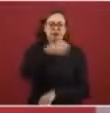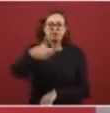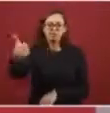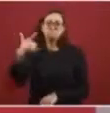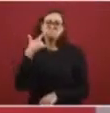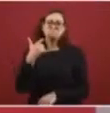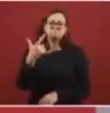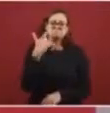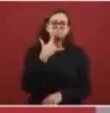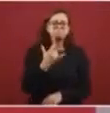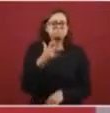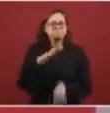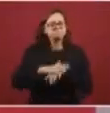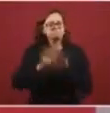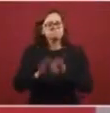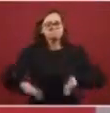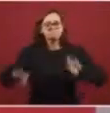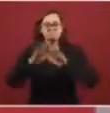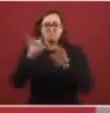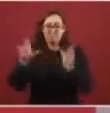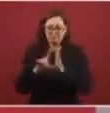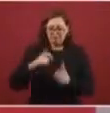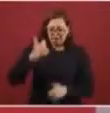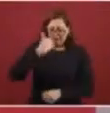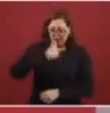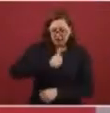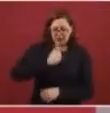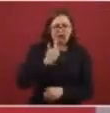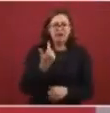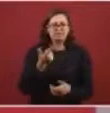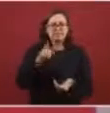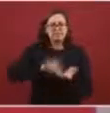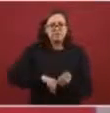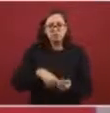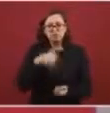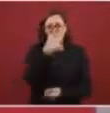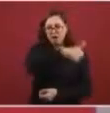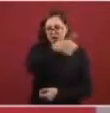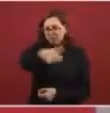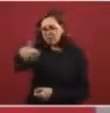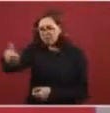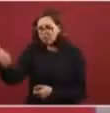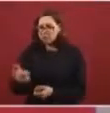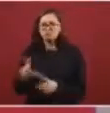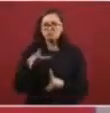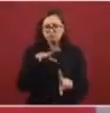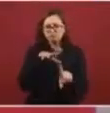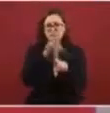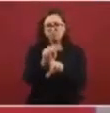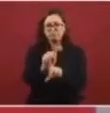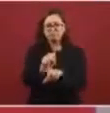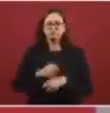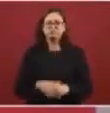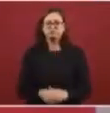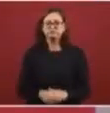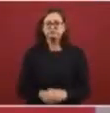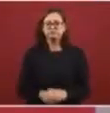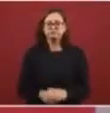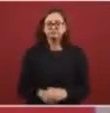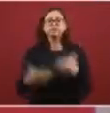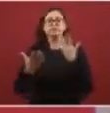Esa es la lección máxima, lograr lo mejor de cada uno de ustedes. Hoy que la comunidad panamericana muestra la virtud de